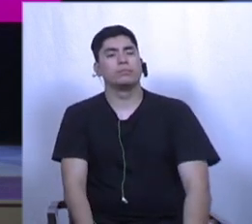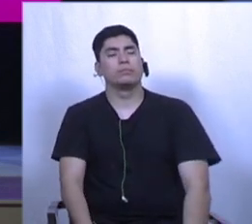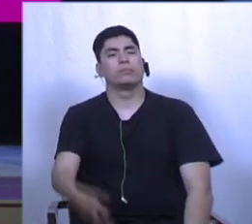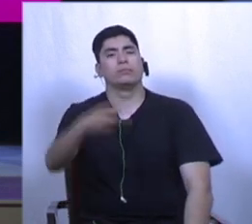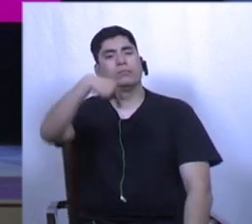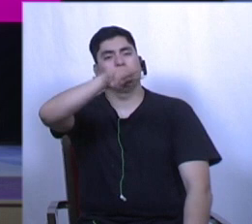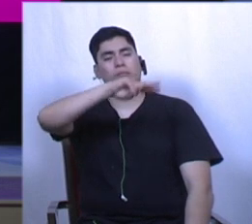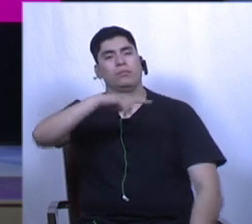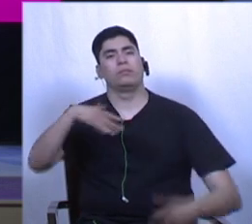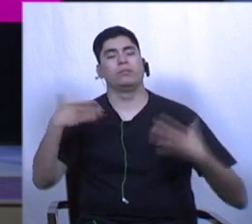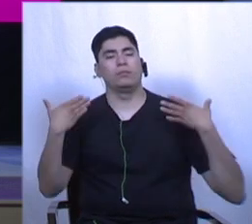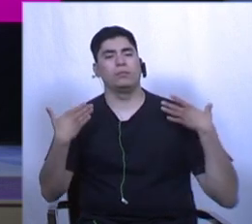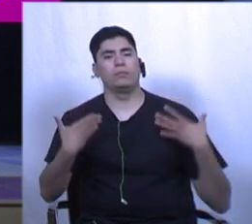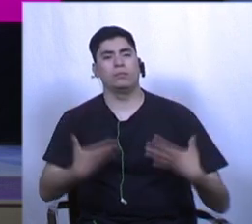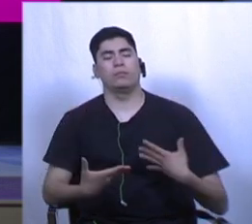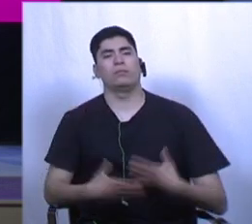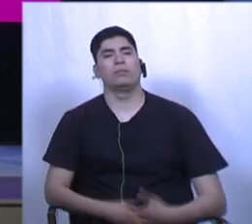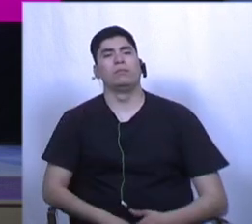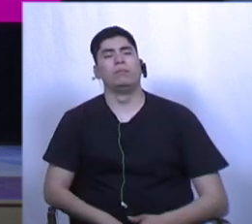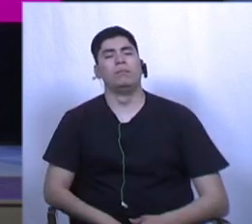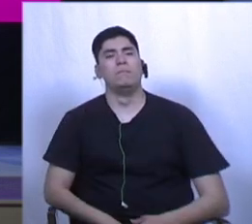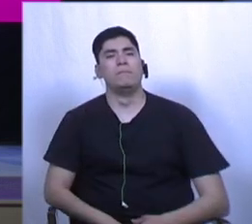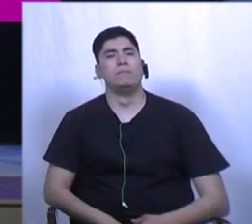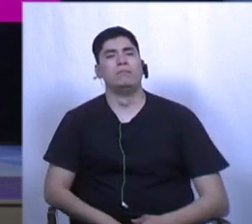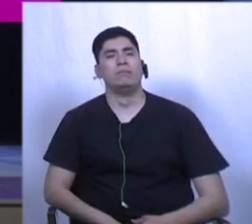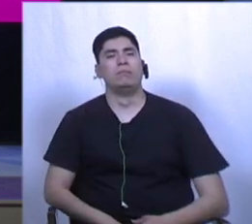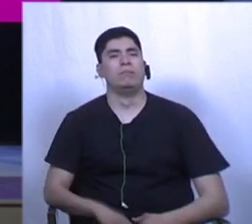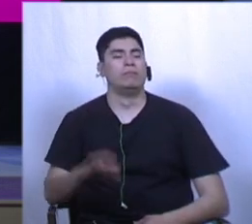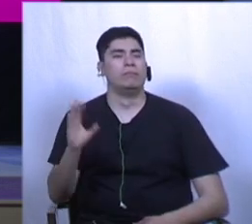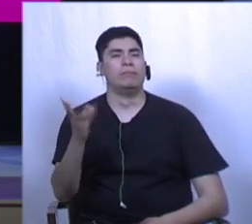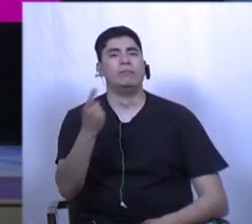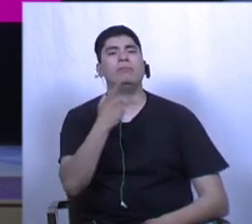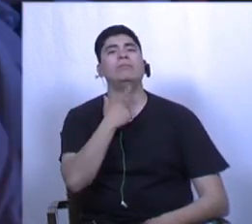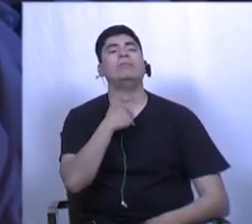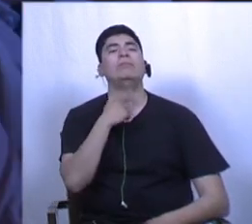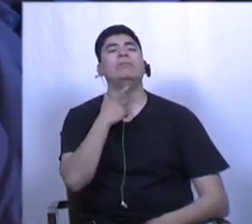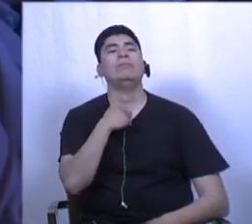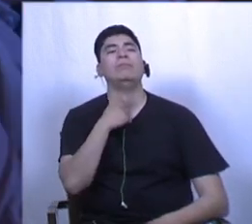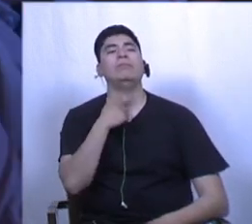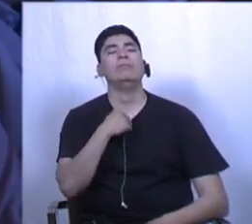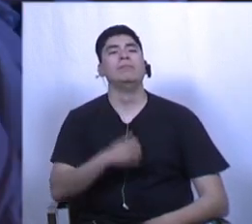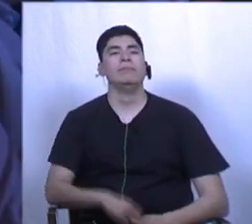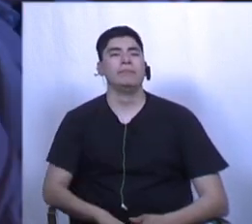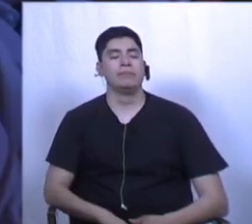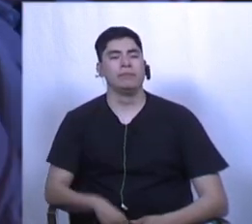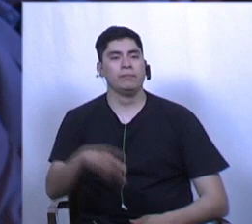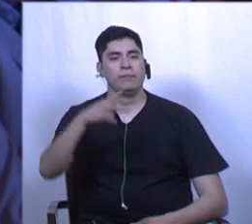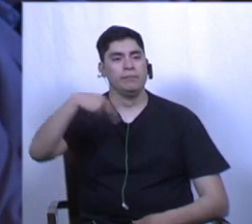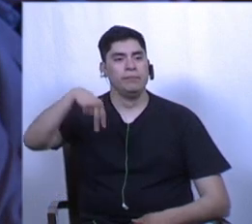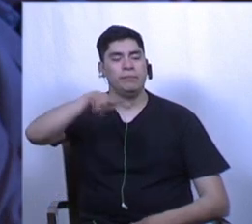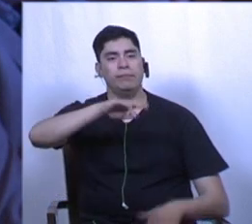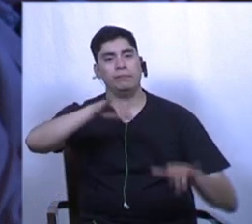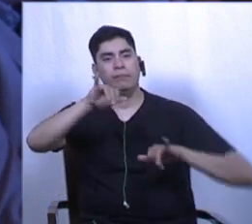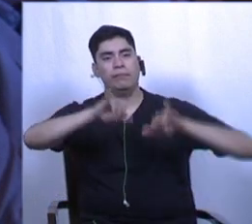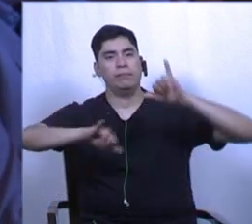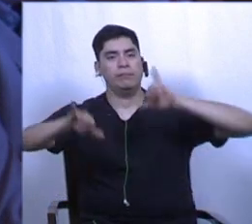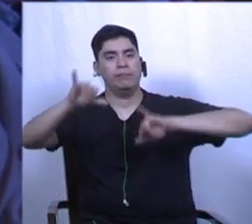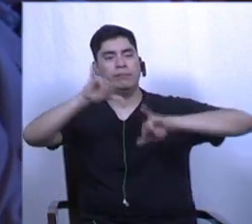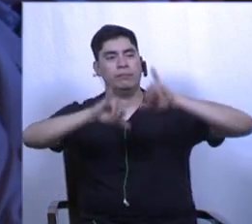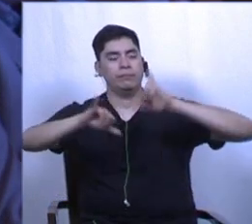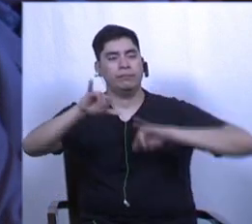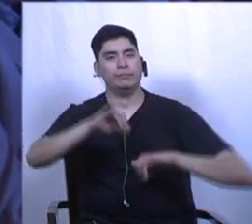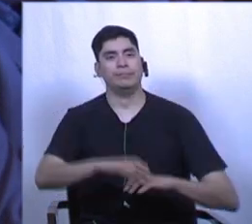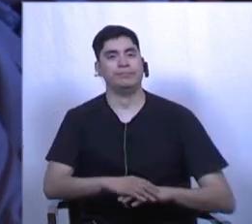en especial se vuelve un área muy interesante de la ciencia, en donde existe un microbioma entre